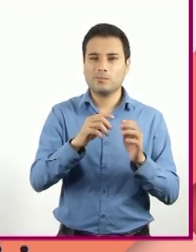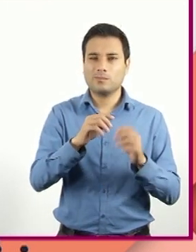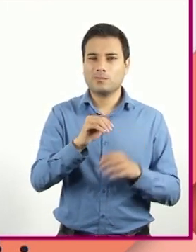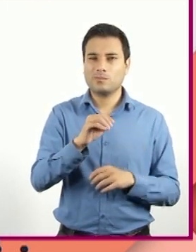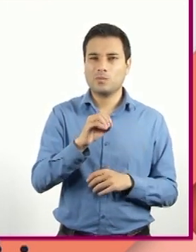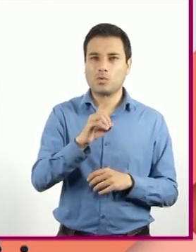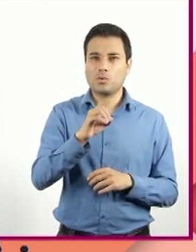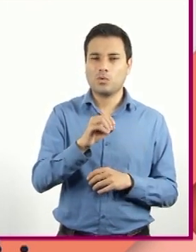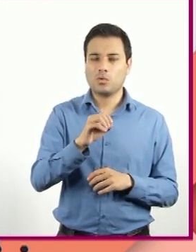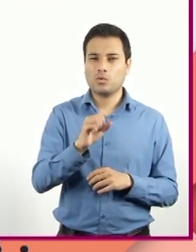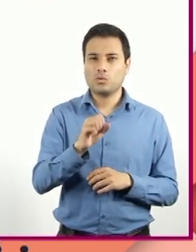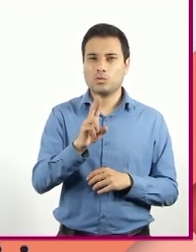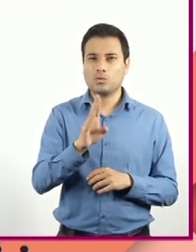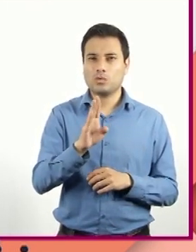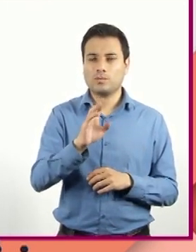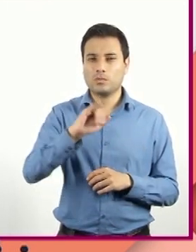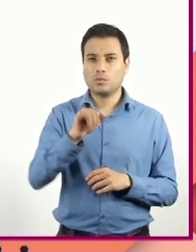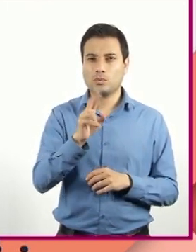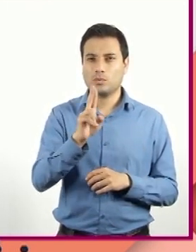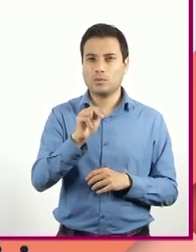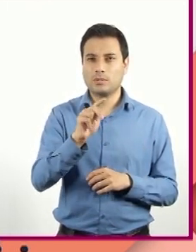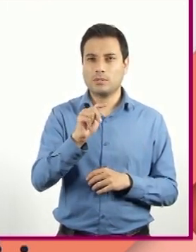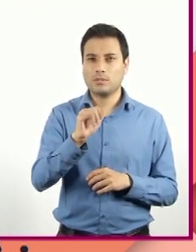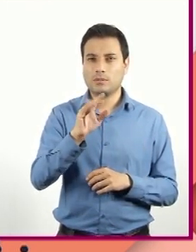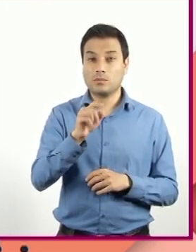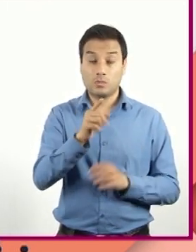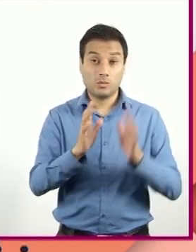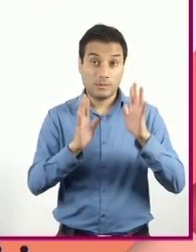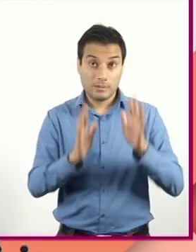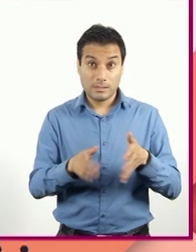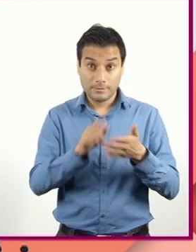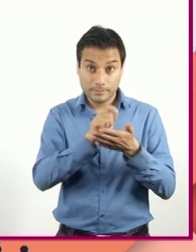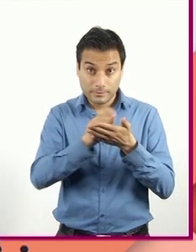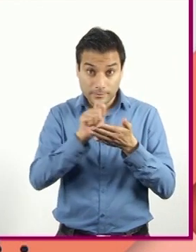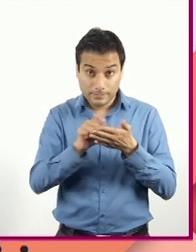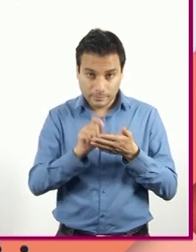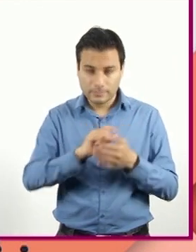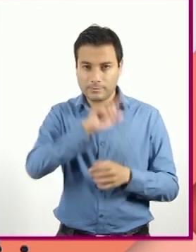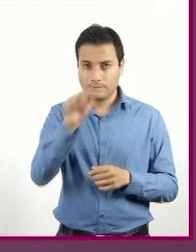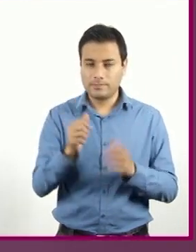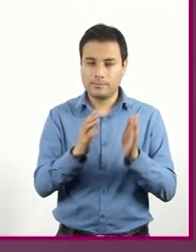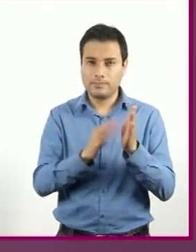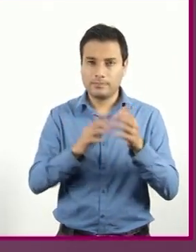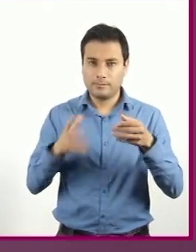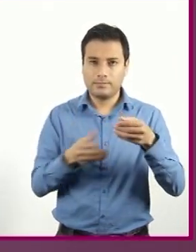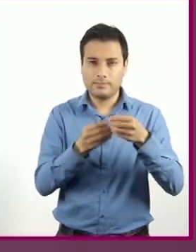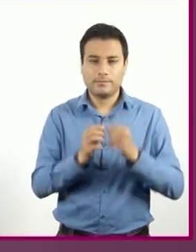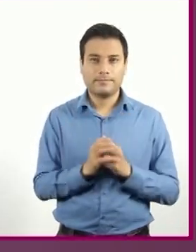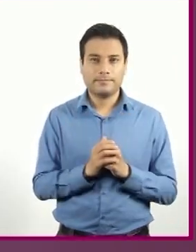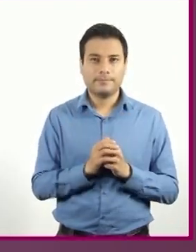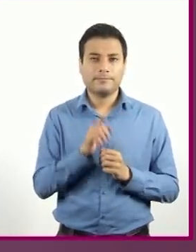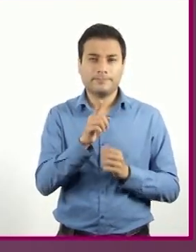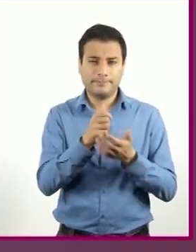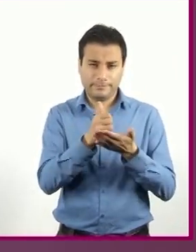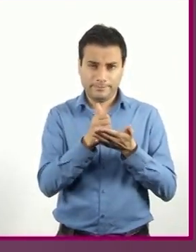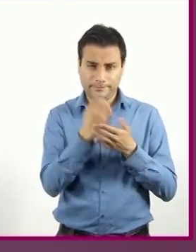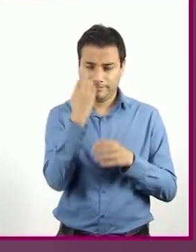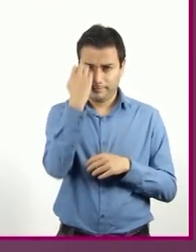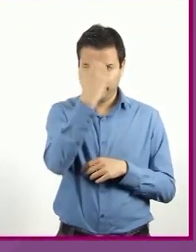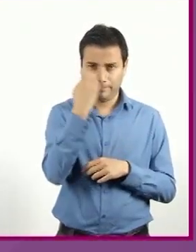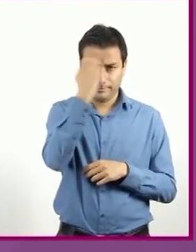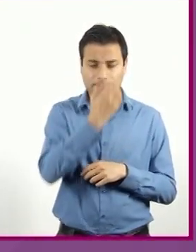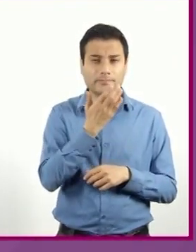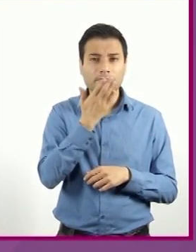Cuando complete la información, anexe los siguientes documentos. ¿Me ayudan a revisar este